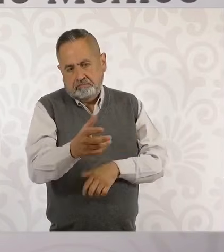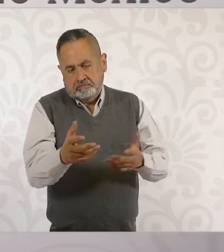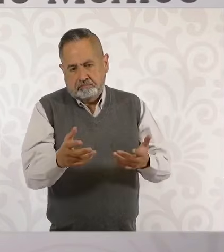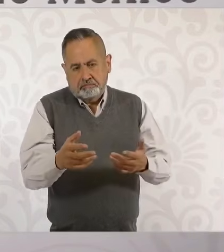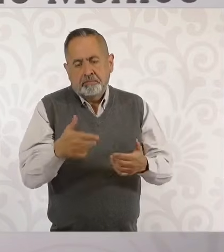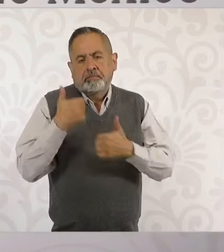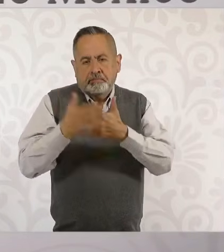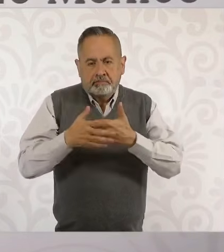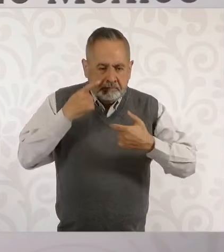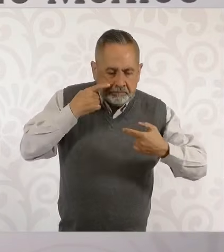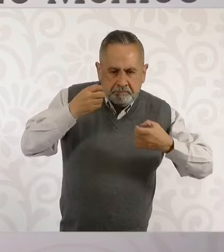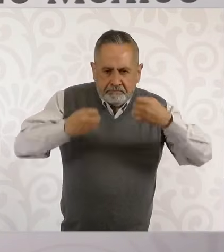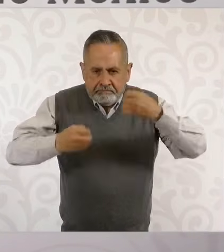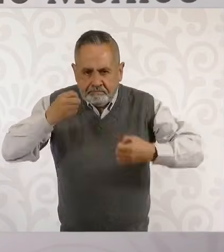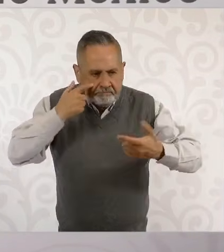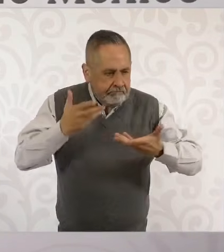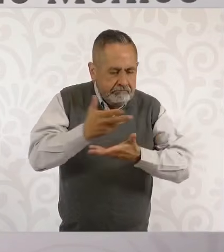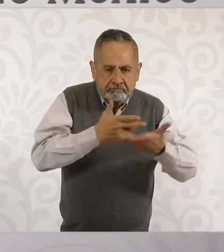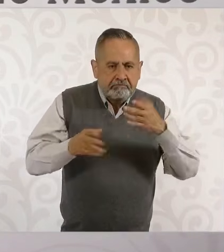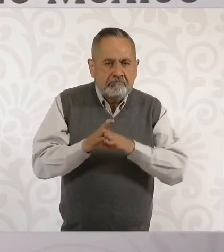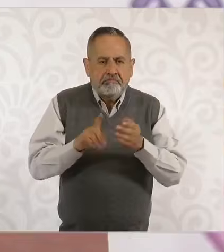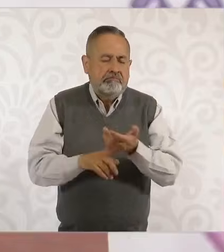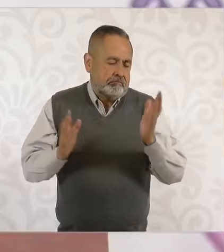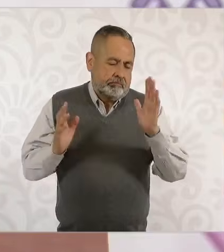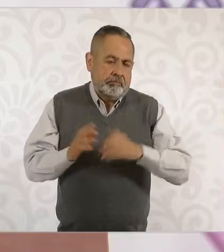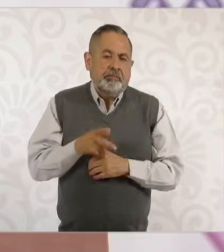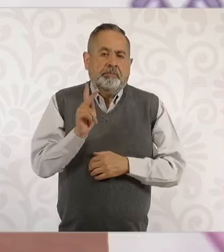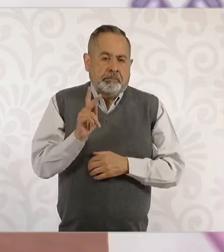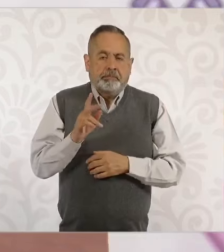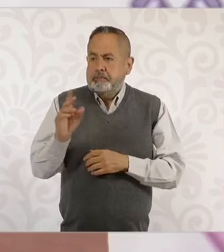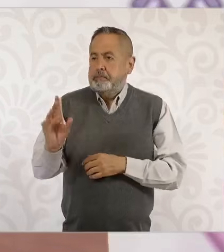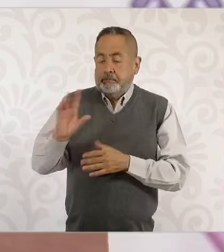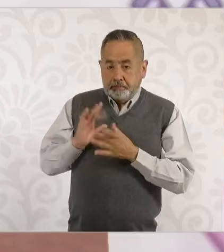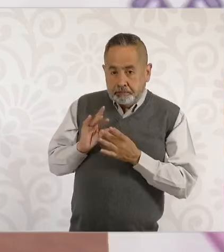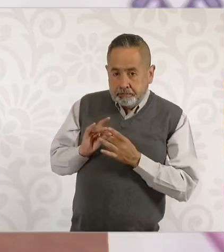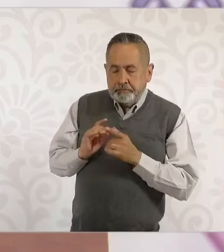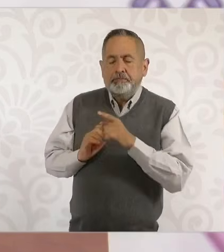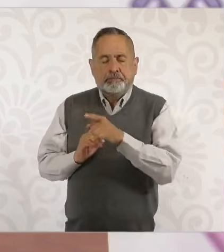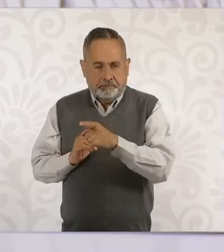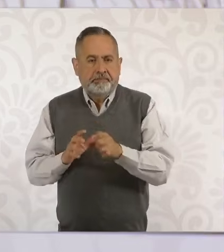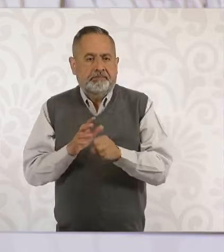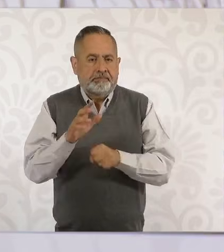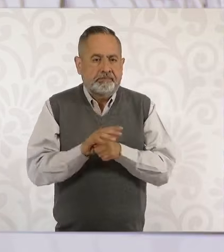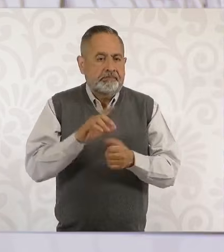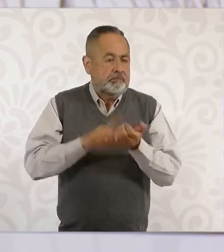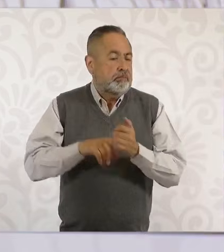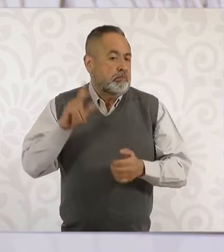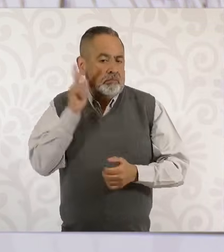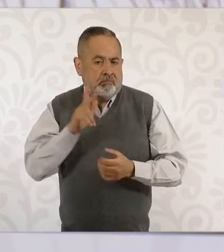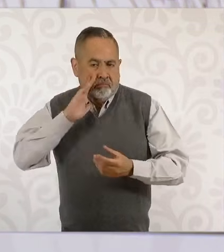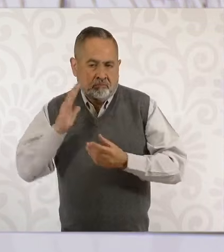verse pues todos los hechos, ¿no? Pero lo que entiendo es que en efecto hay suficientes pruebas para